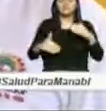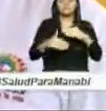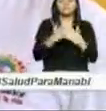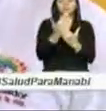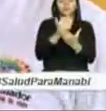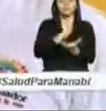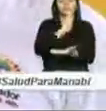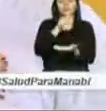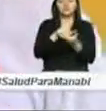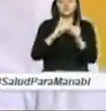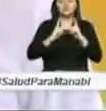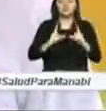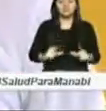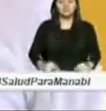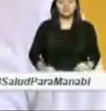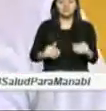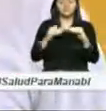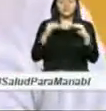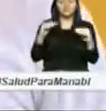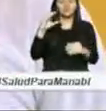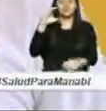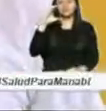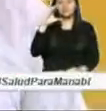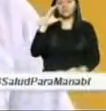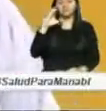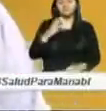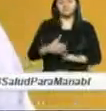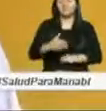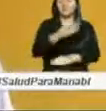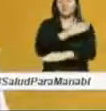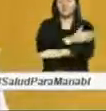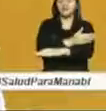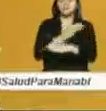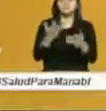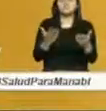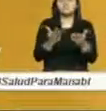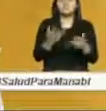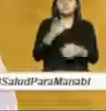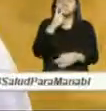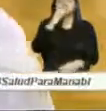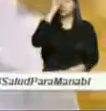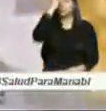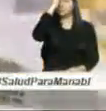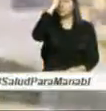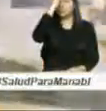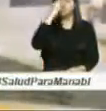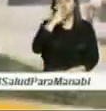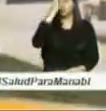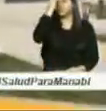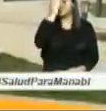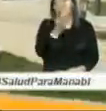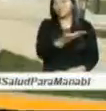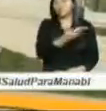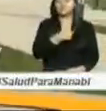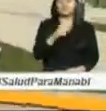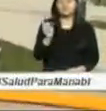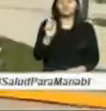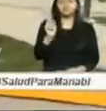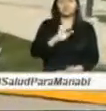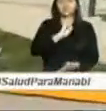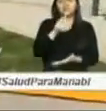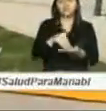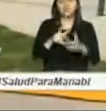centro de salud tipo C, que en época de la partidocracia lo hubieran llamado hospital básico. Nosotros lo llamamos, tal